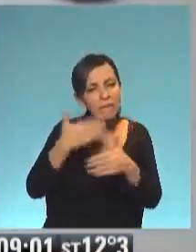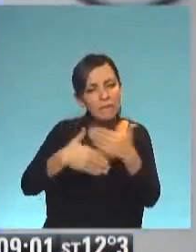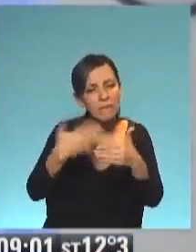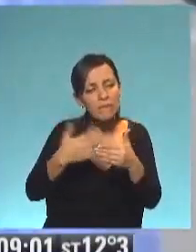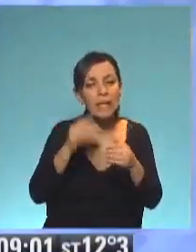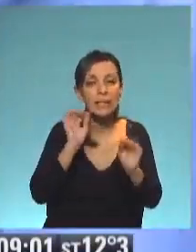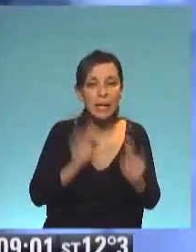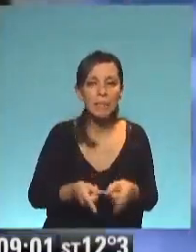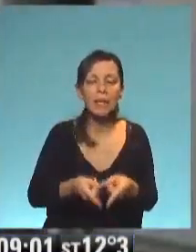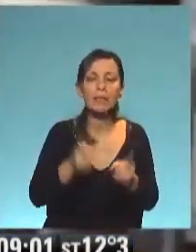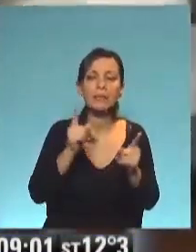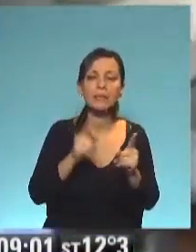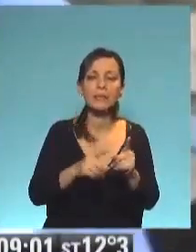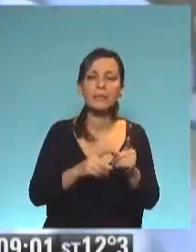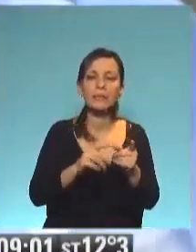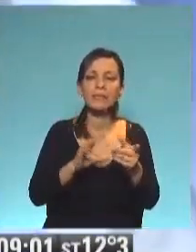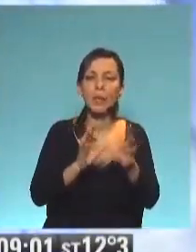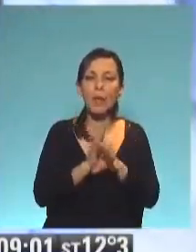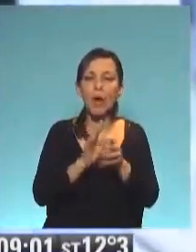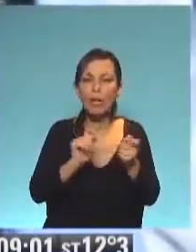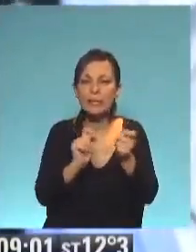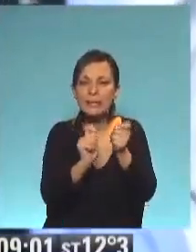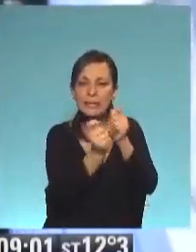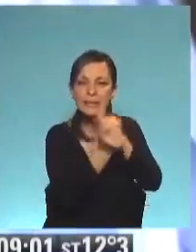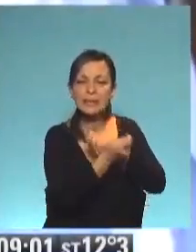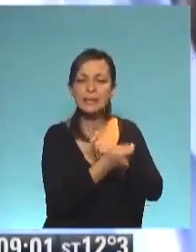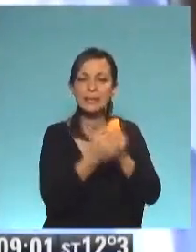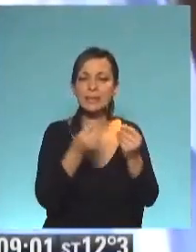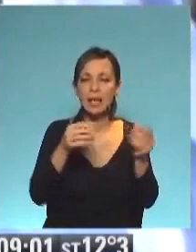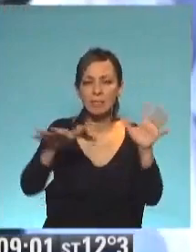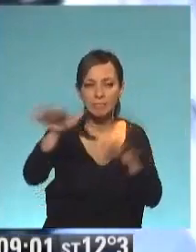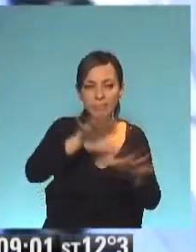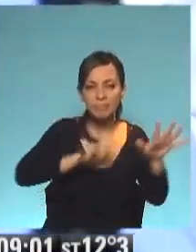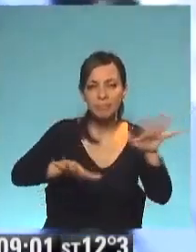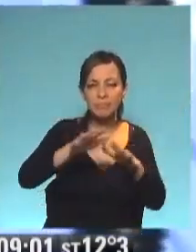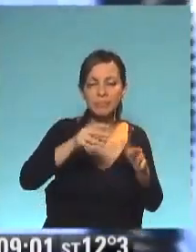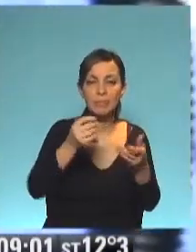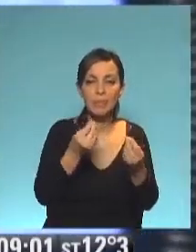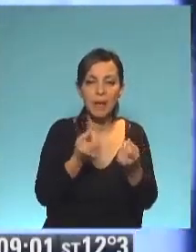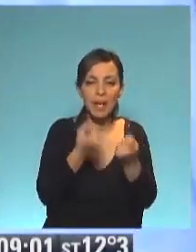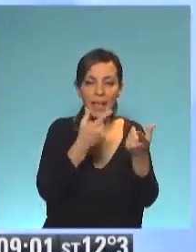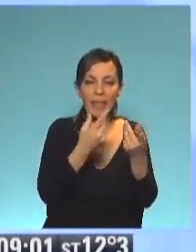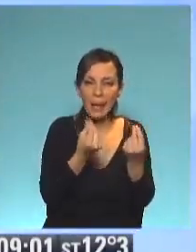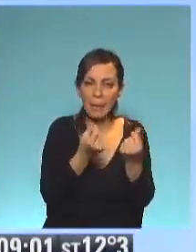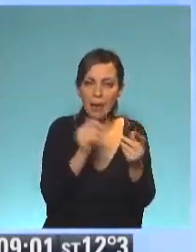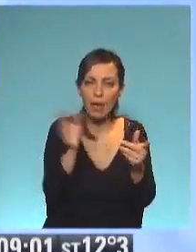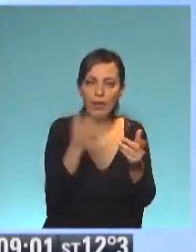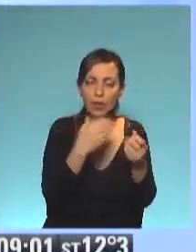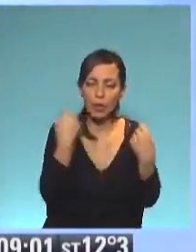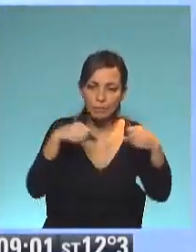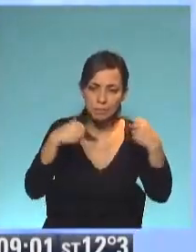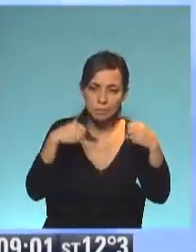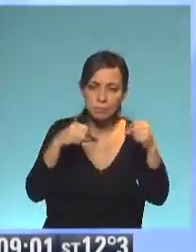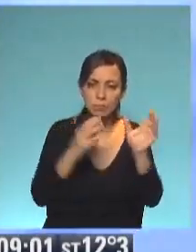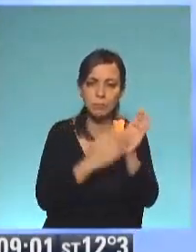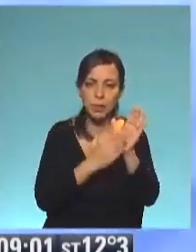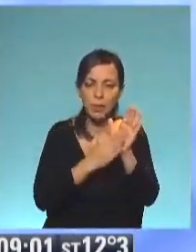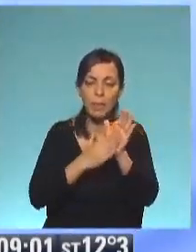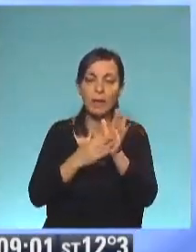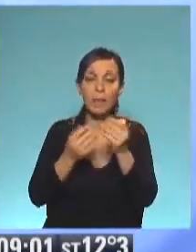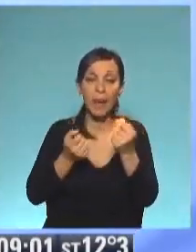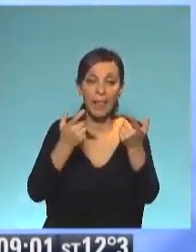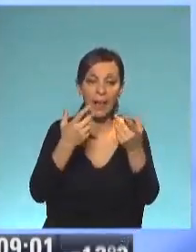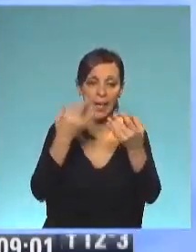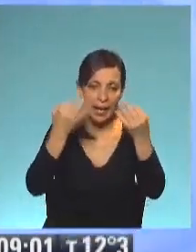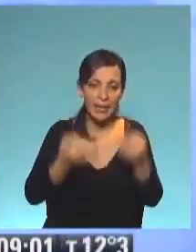reconfigurar un poco nuestra unidad para poder justamente validar todos los ensayos que vamos a hacer y poder garantizar que los resultados